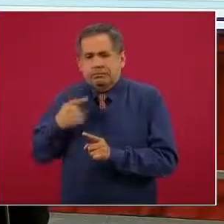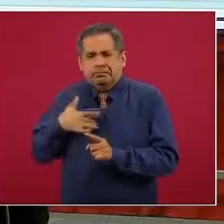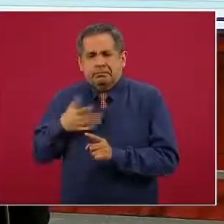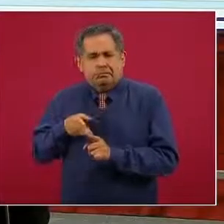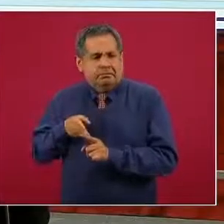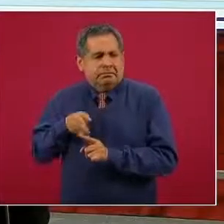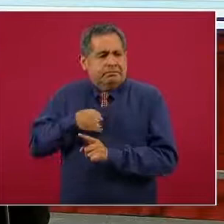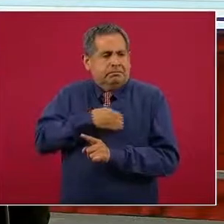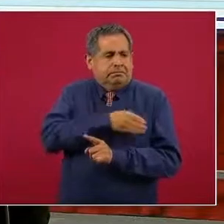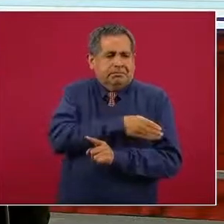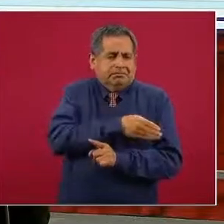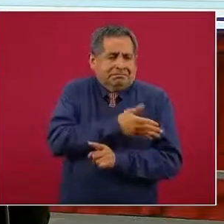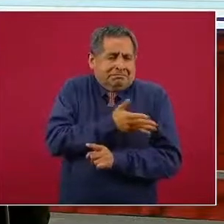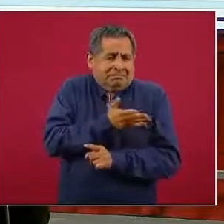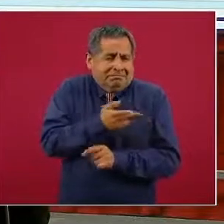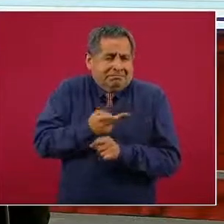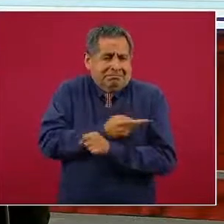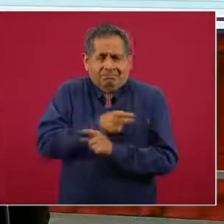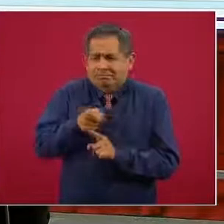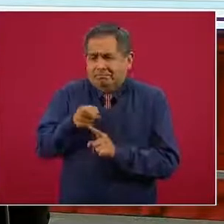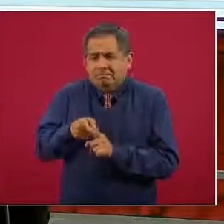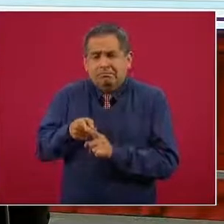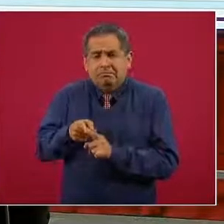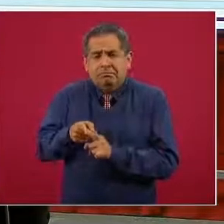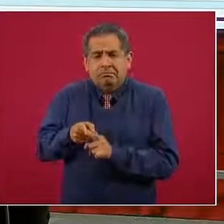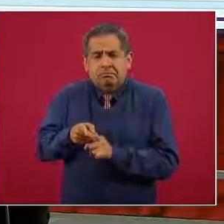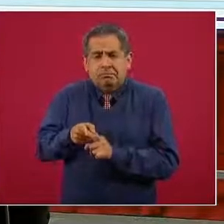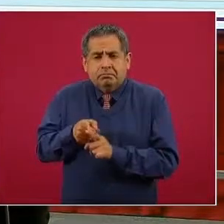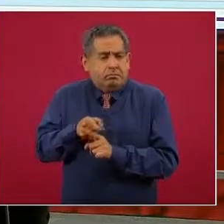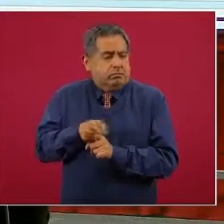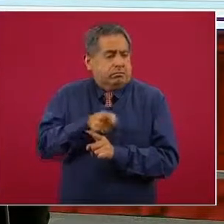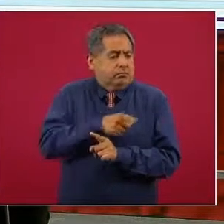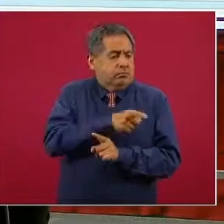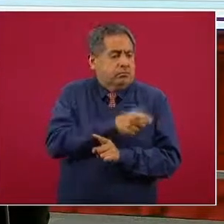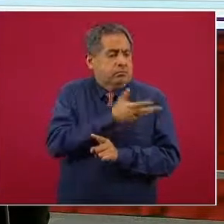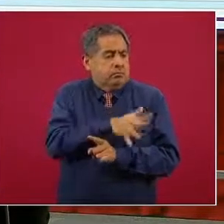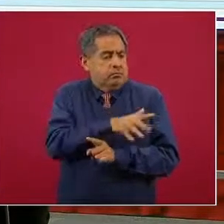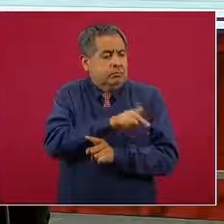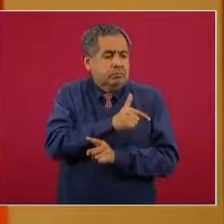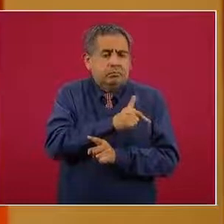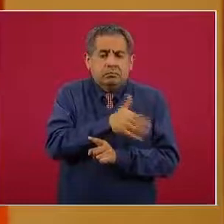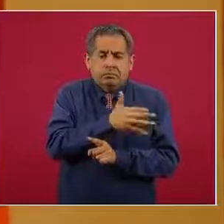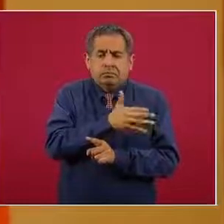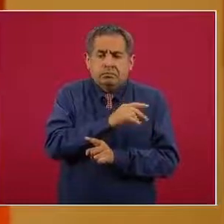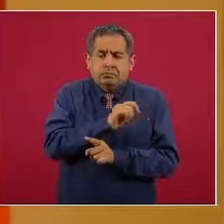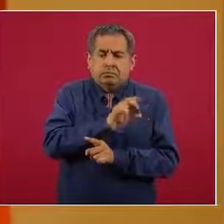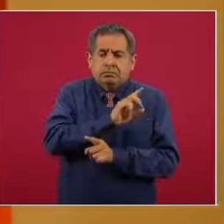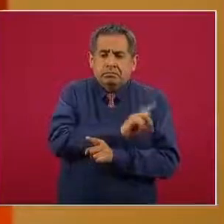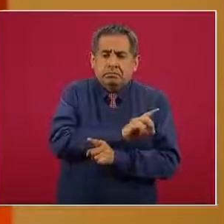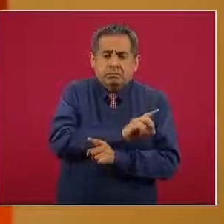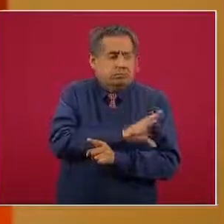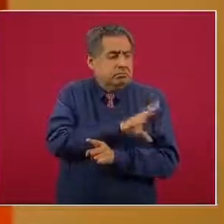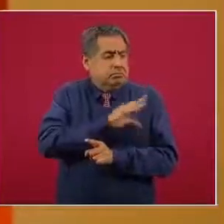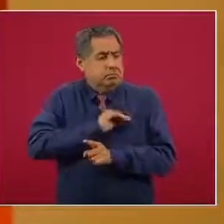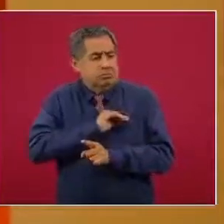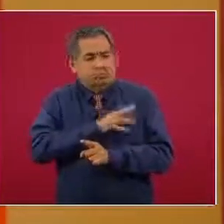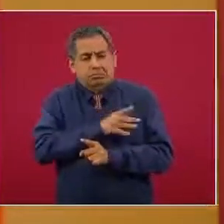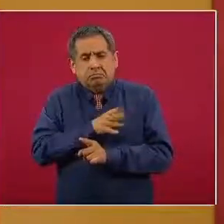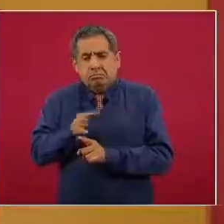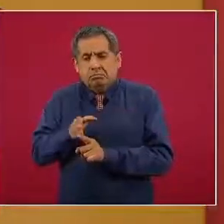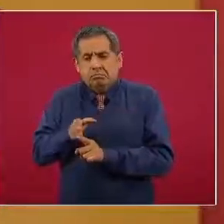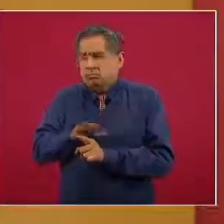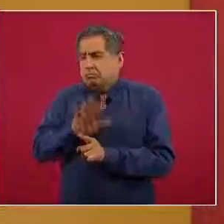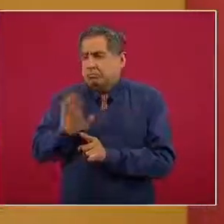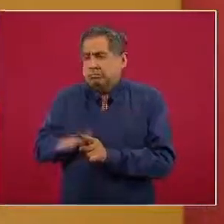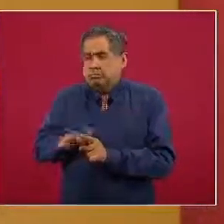la positividad de esa semana, porque esa persona se infectó 10, 12, 15, 20 días atrás con una